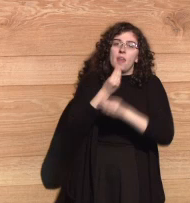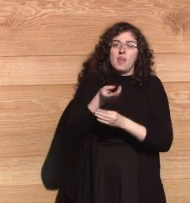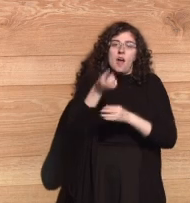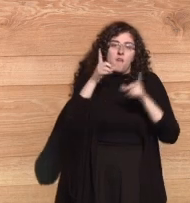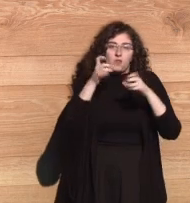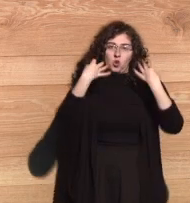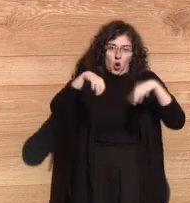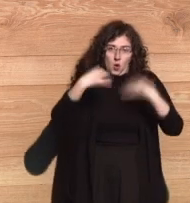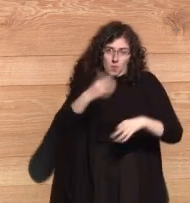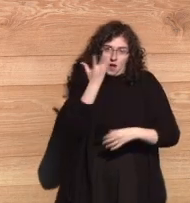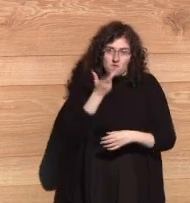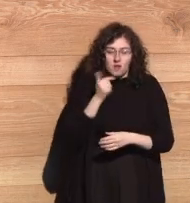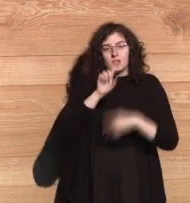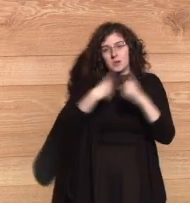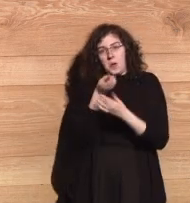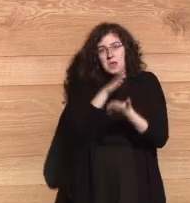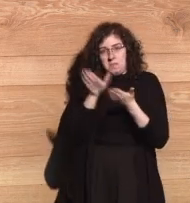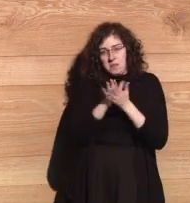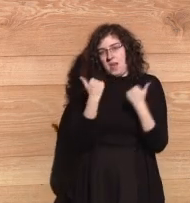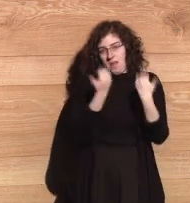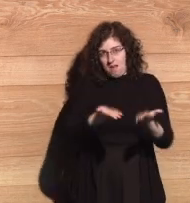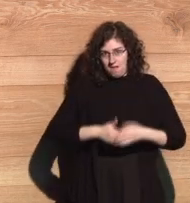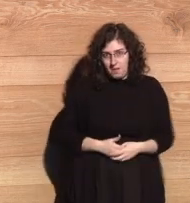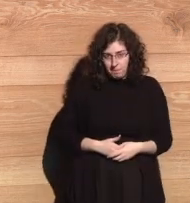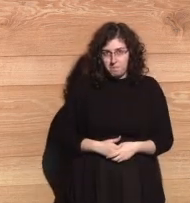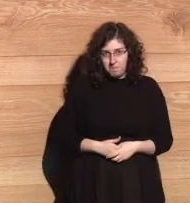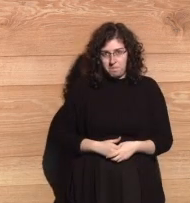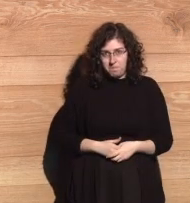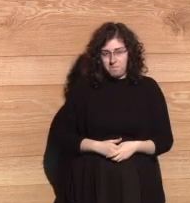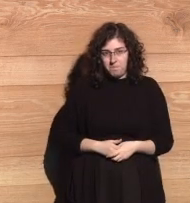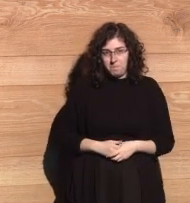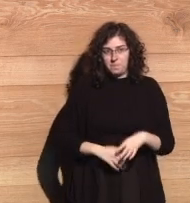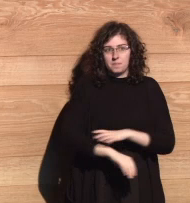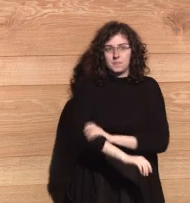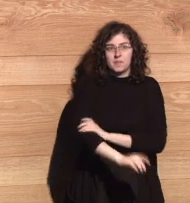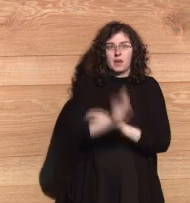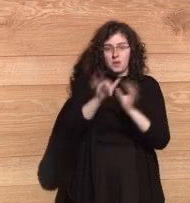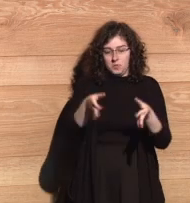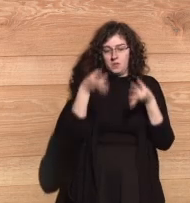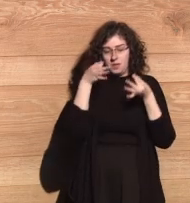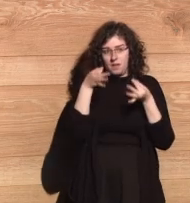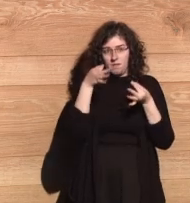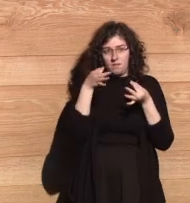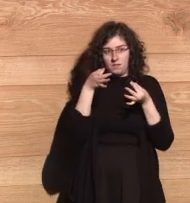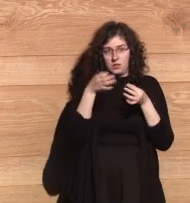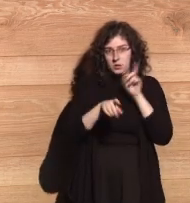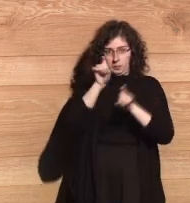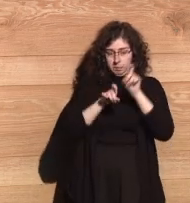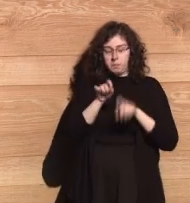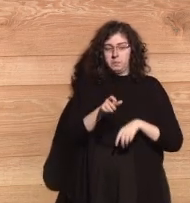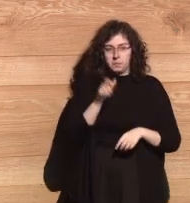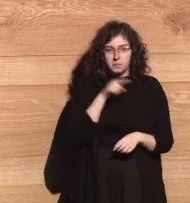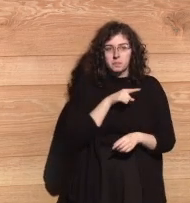color, y a eso les imprimía y les regalaba eso, ¿no? No sé si se puede regresar una foto, sí. La foto